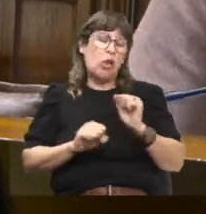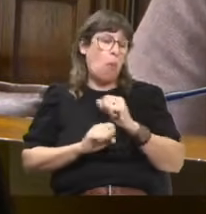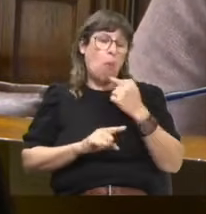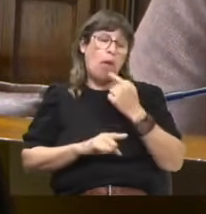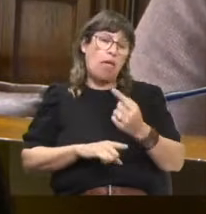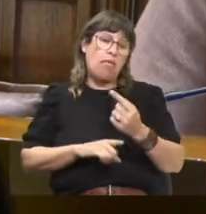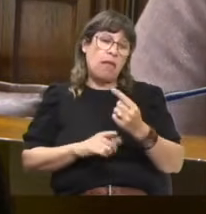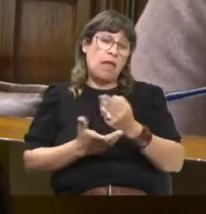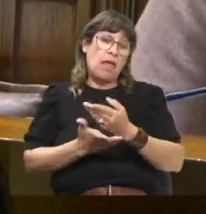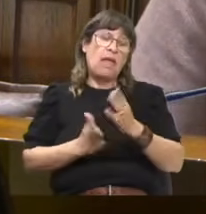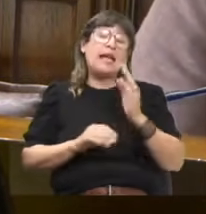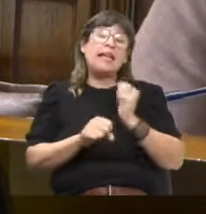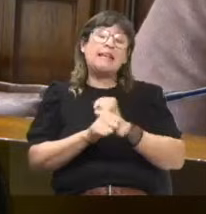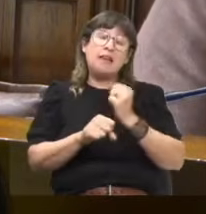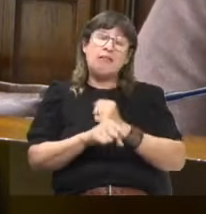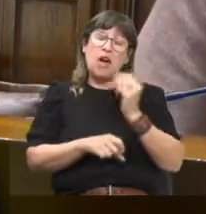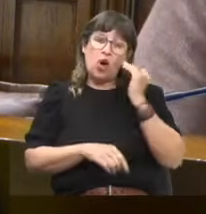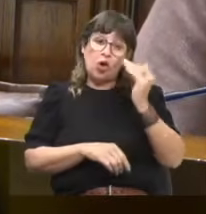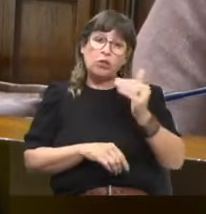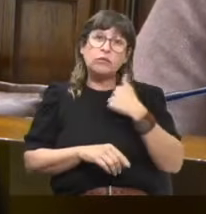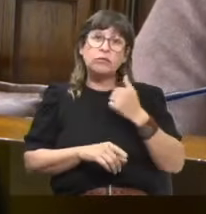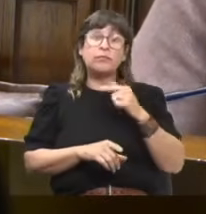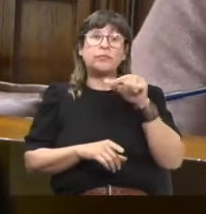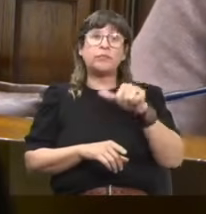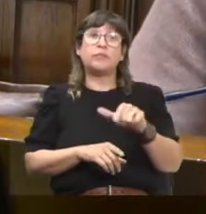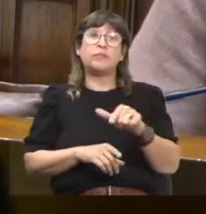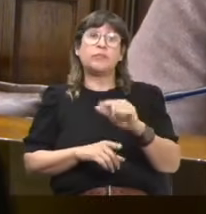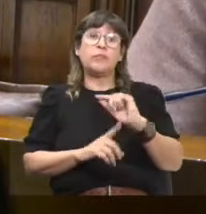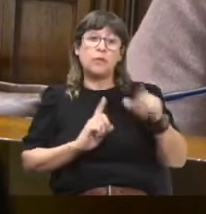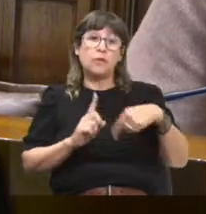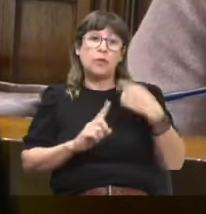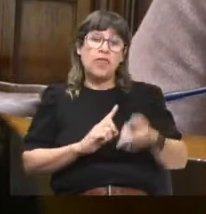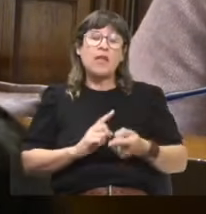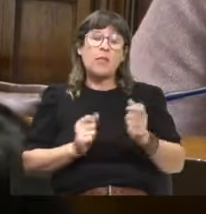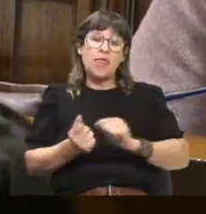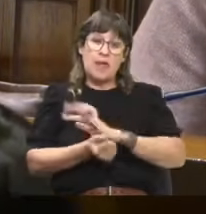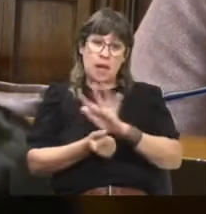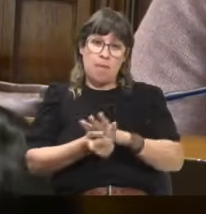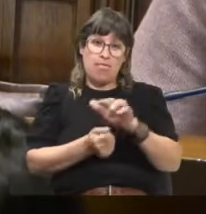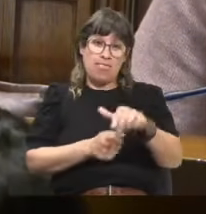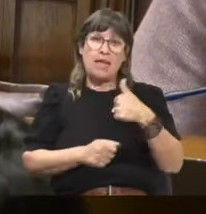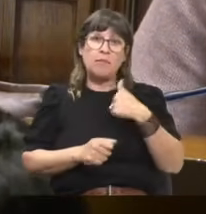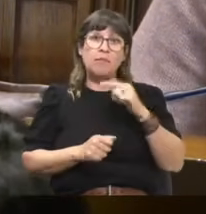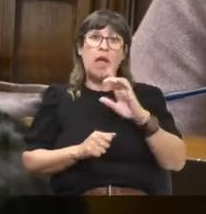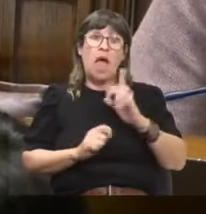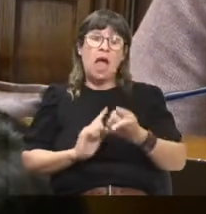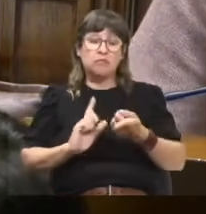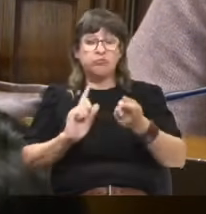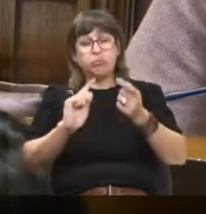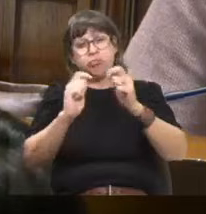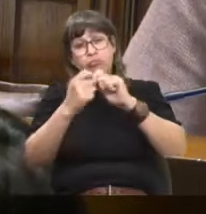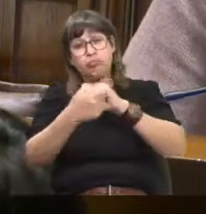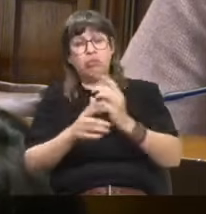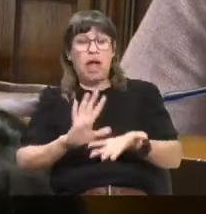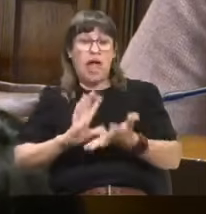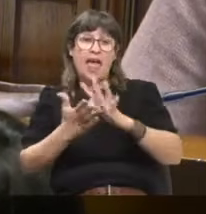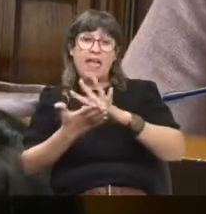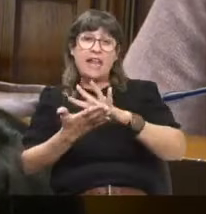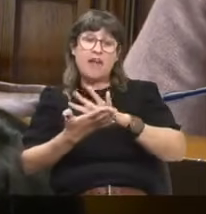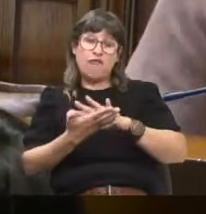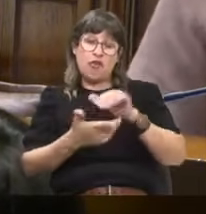la tarea docente, sobre todo luego de la pandemia, ha ido mutando en cuanto a su forma de